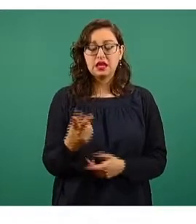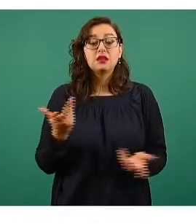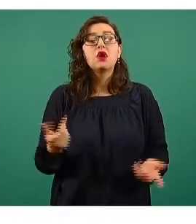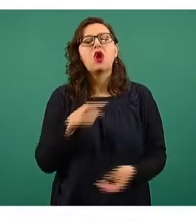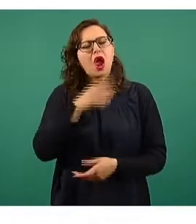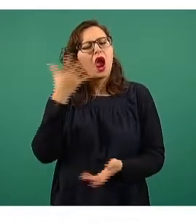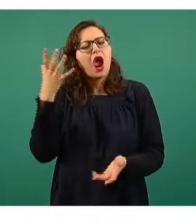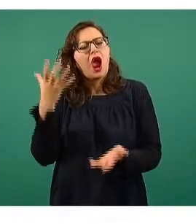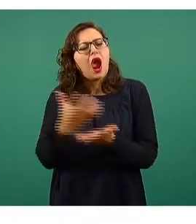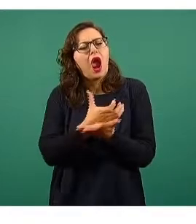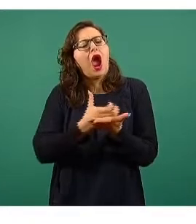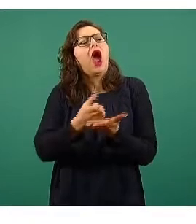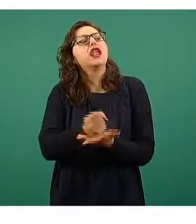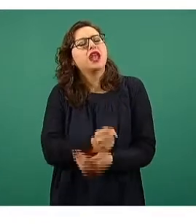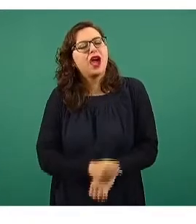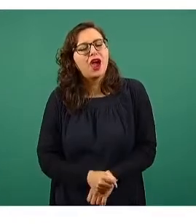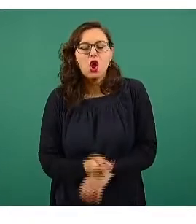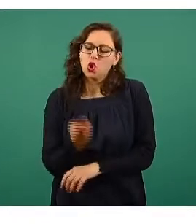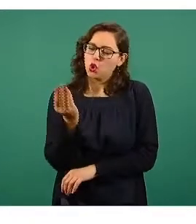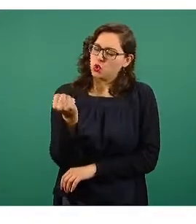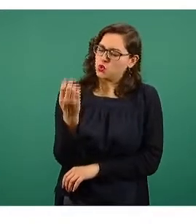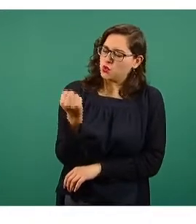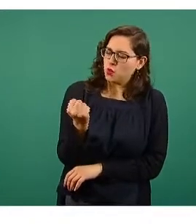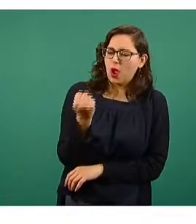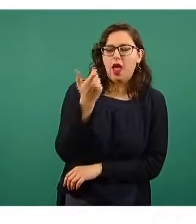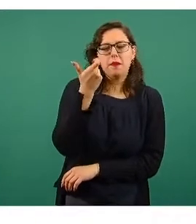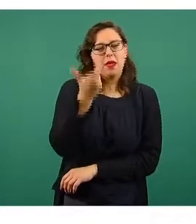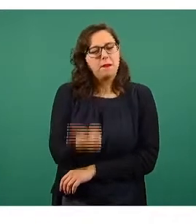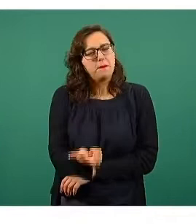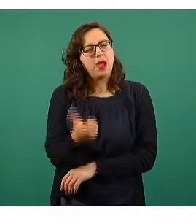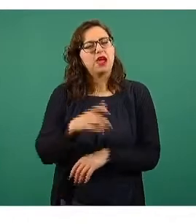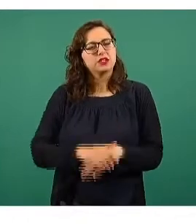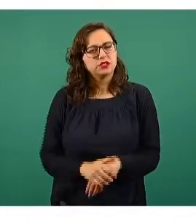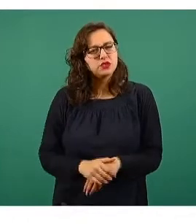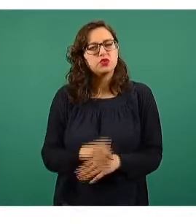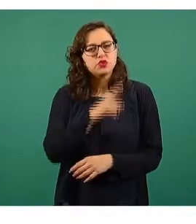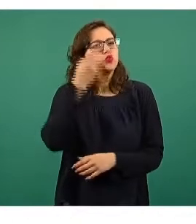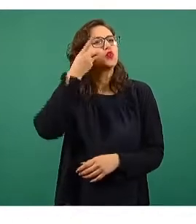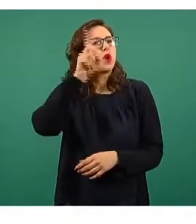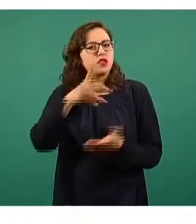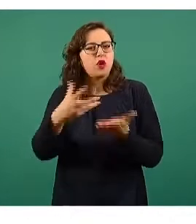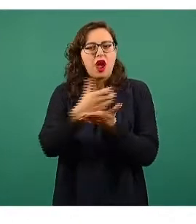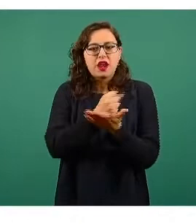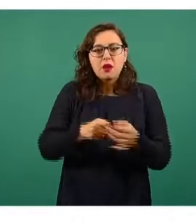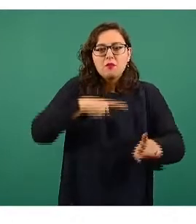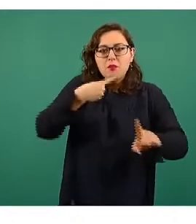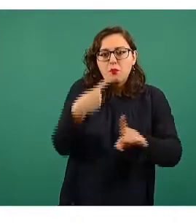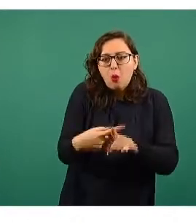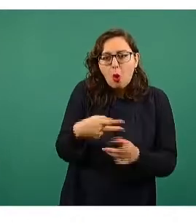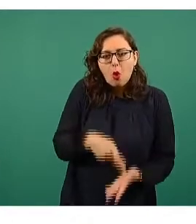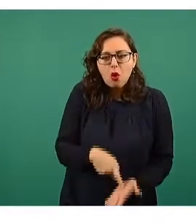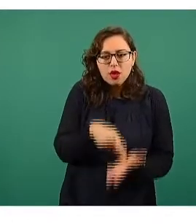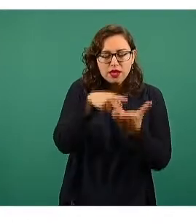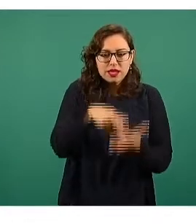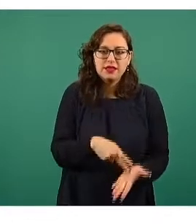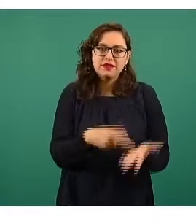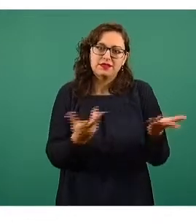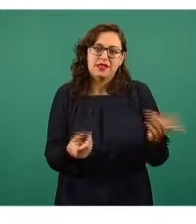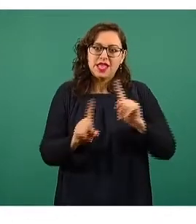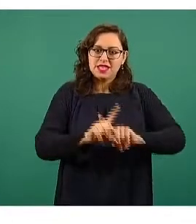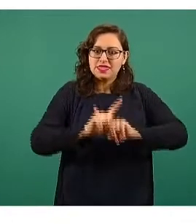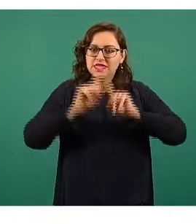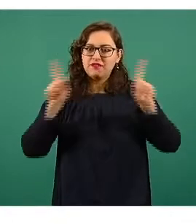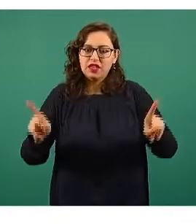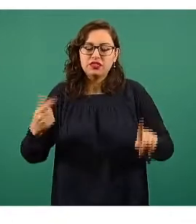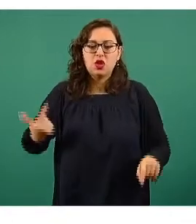un margen de 9 pesos con 56 centavos, y podemos saber que es mucho si vemos que Soto Gas en Pénjamo,